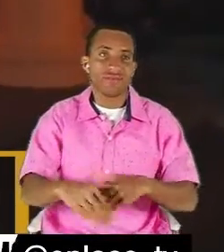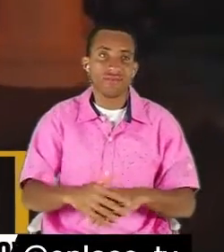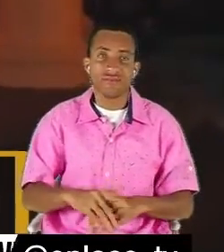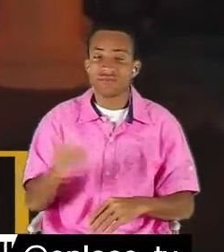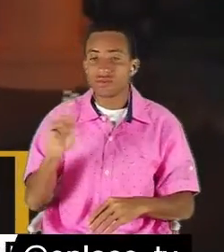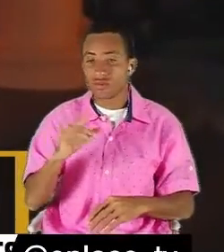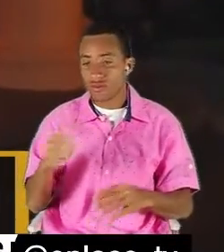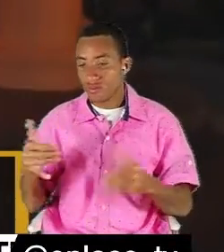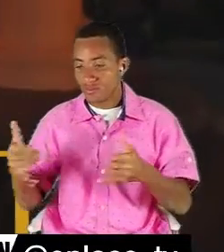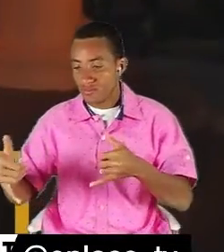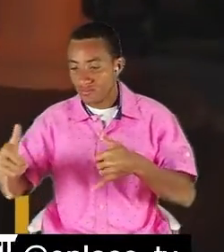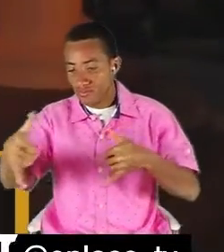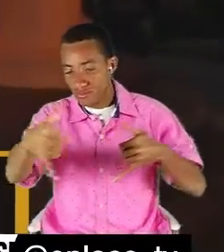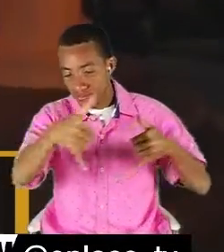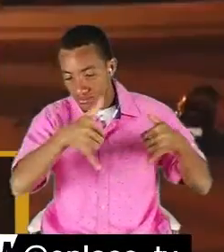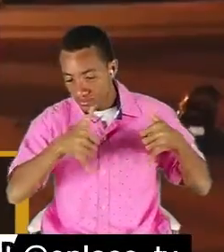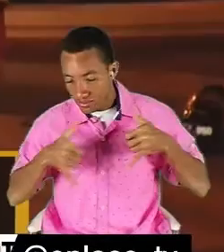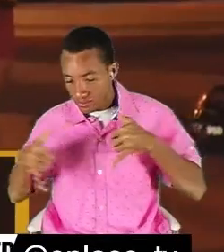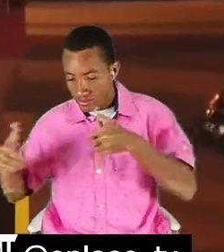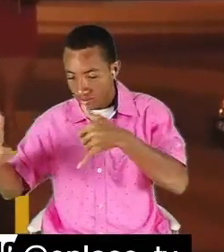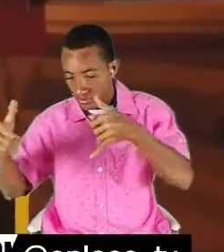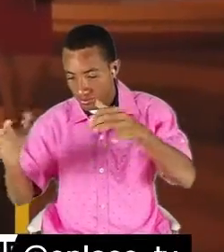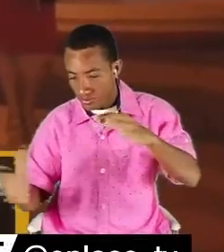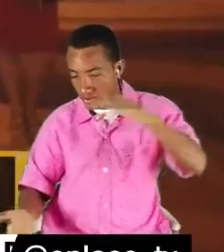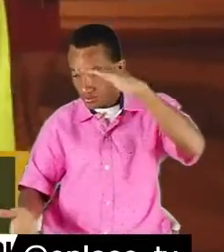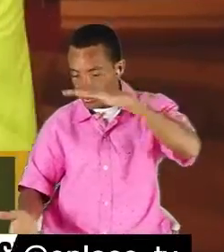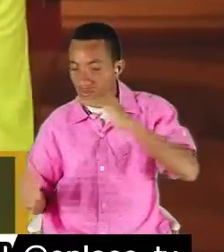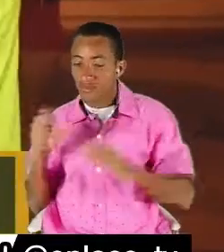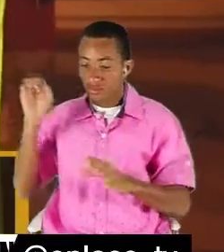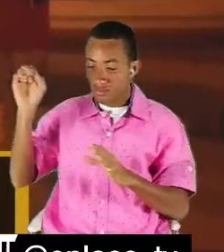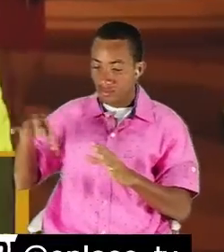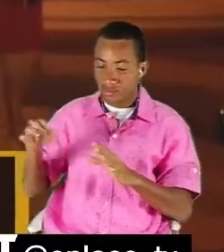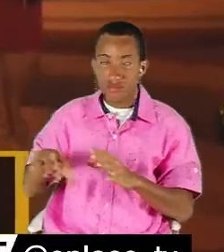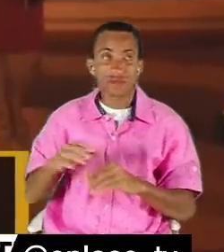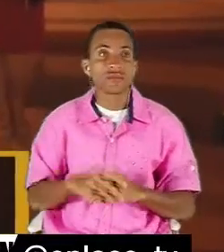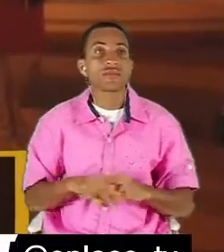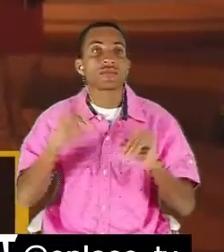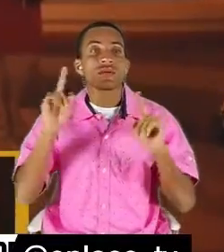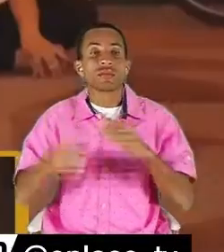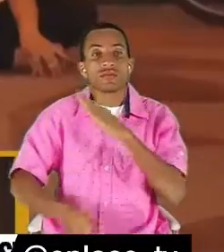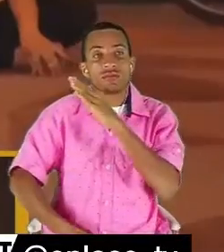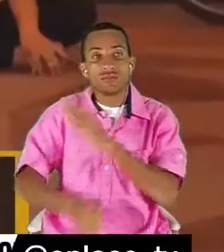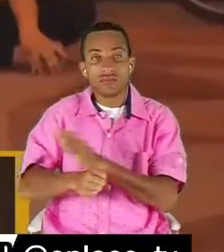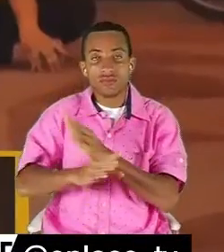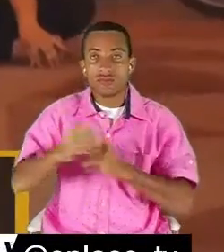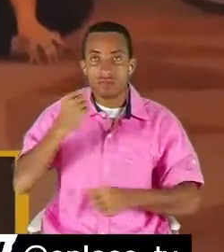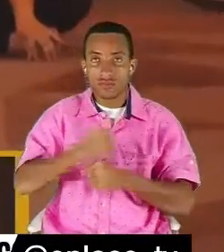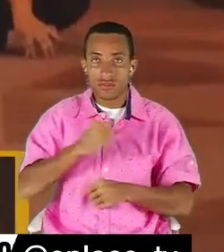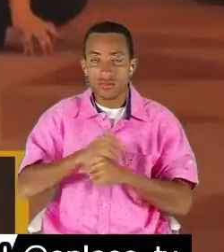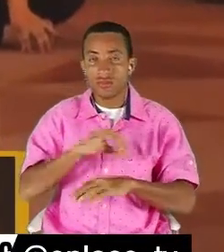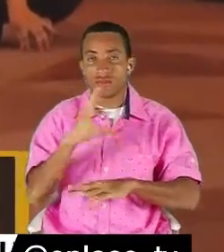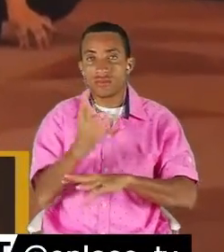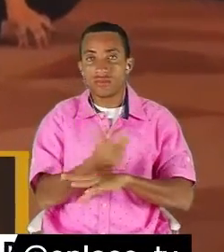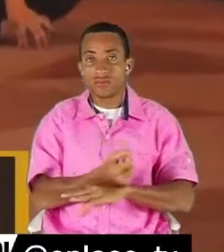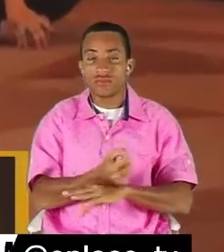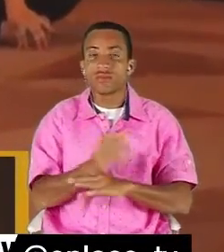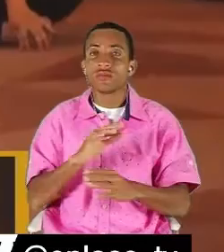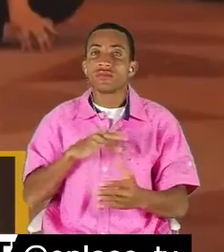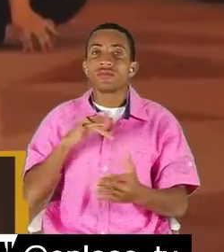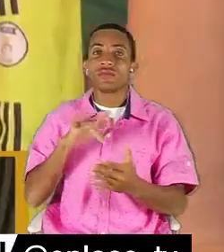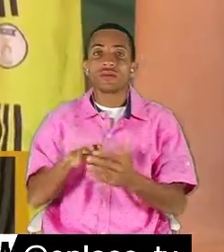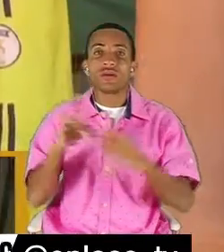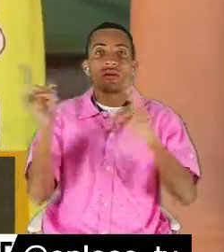con botellas de gaseosa. De manera independiente, esta agrupación continuará con su trabajo artístico para llegar a la población